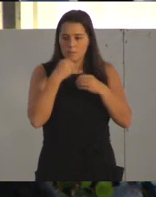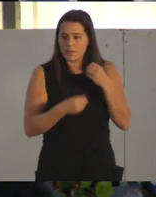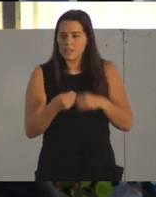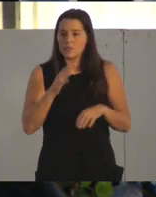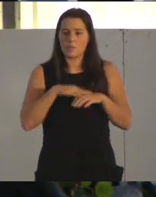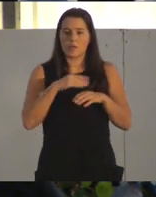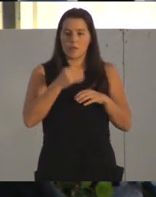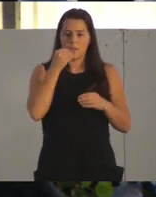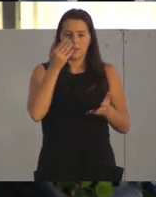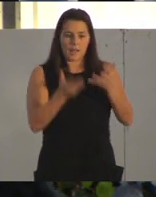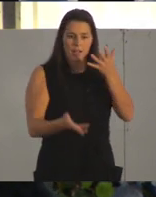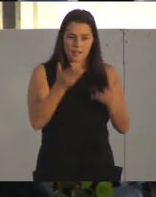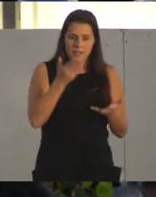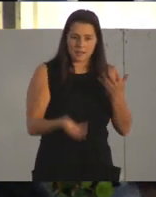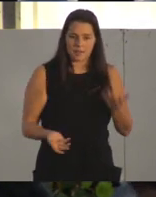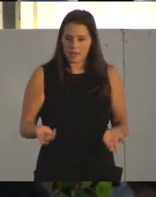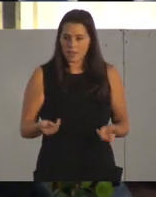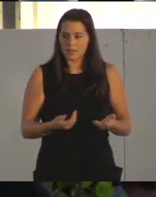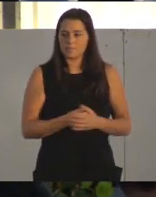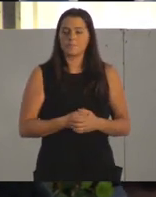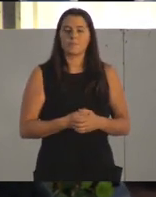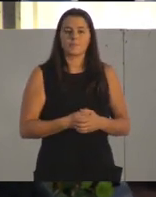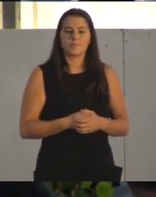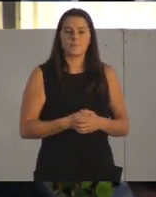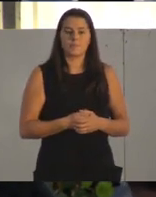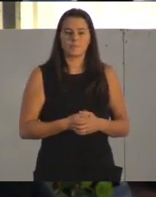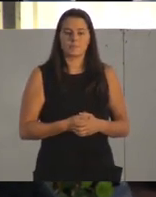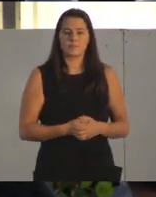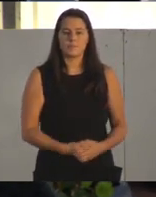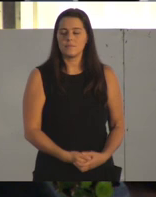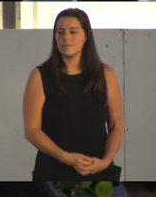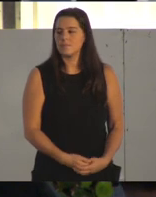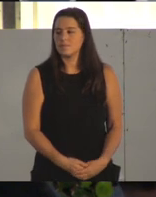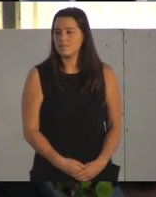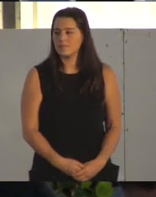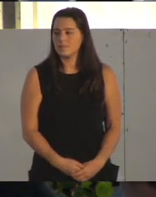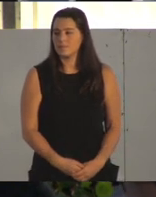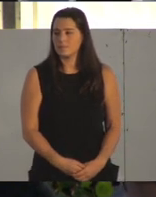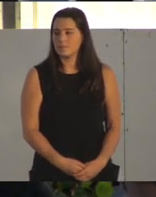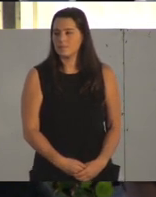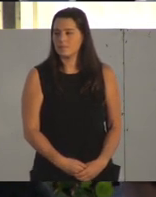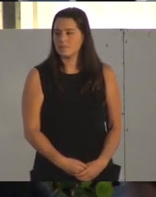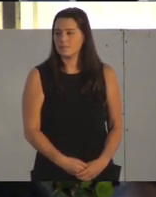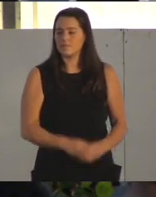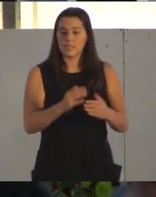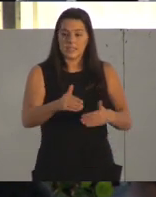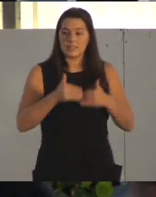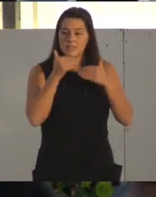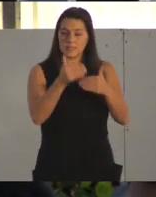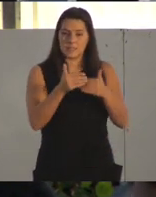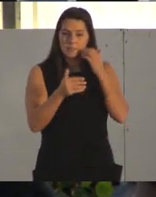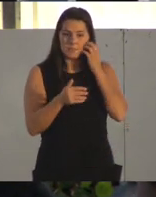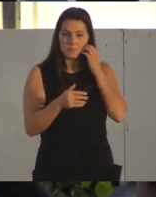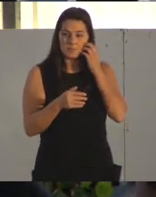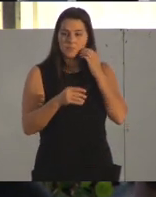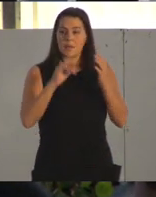equilibrada y no nos excedamos en aporte calórico ni nos quedemos justos. El siguiente paso sería planificar